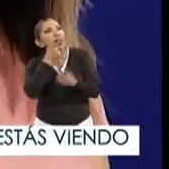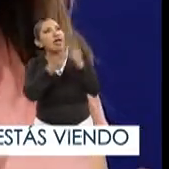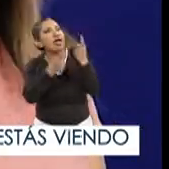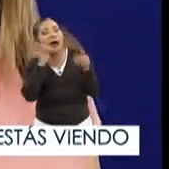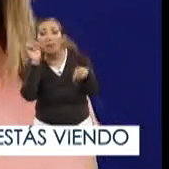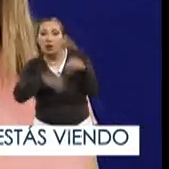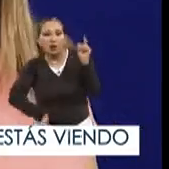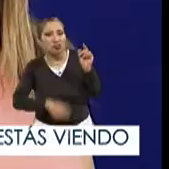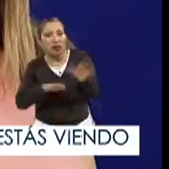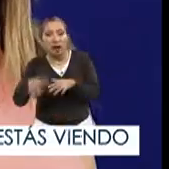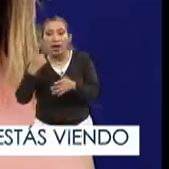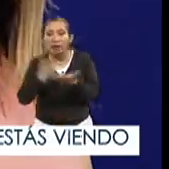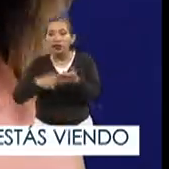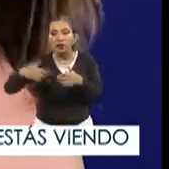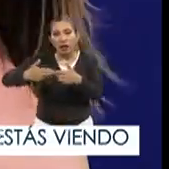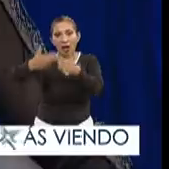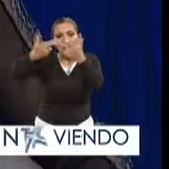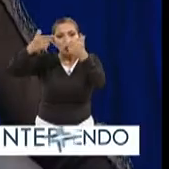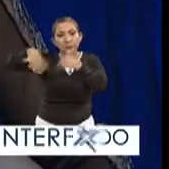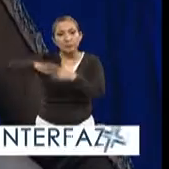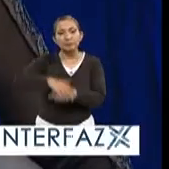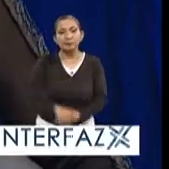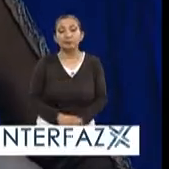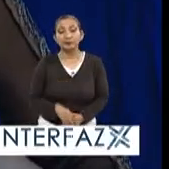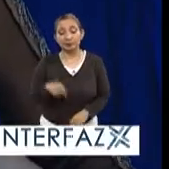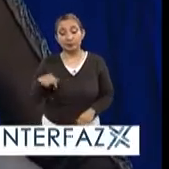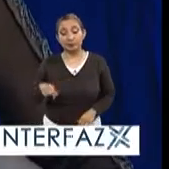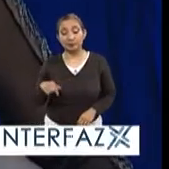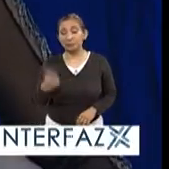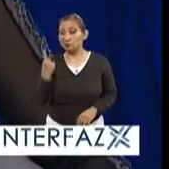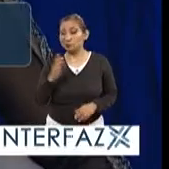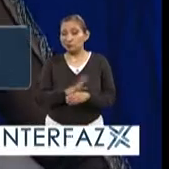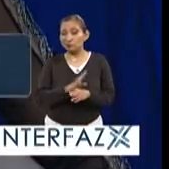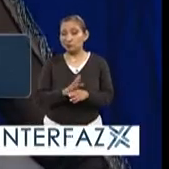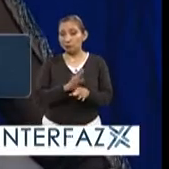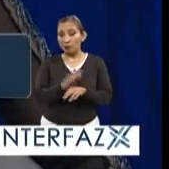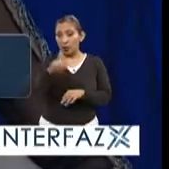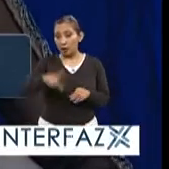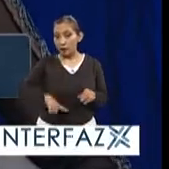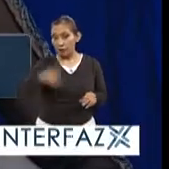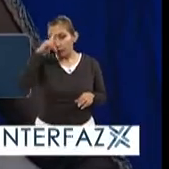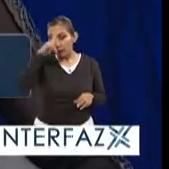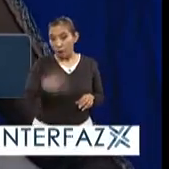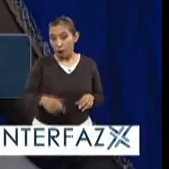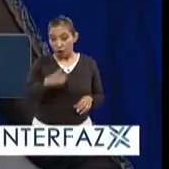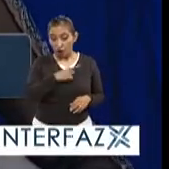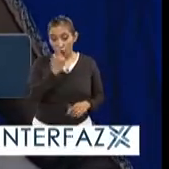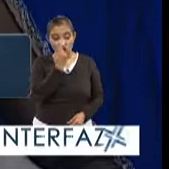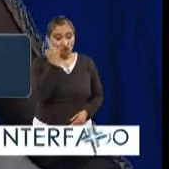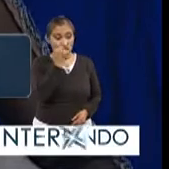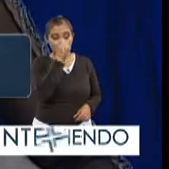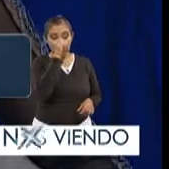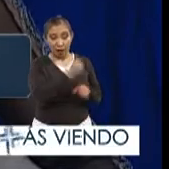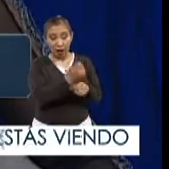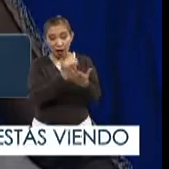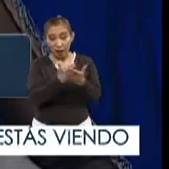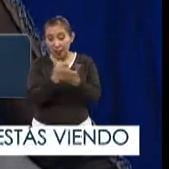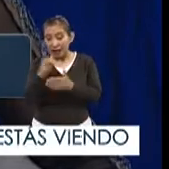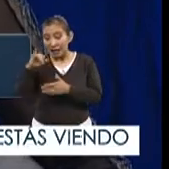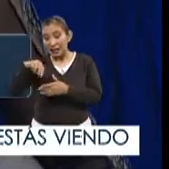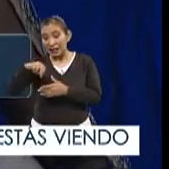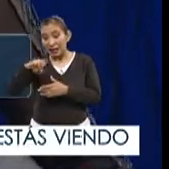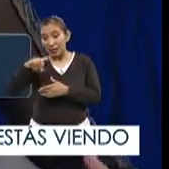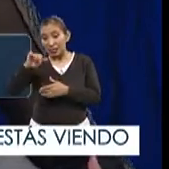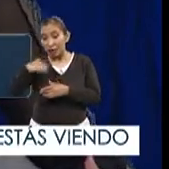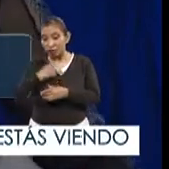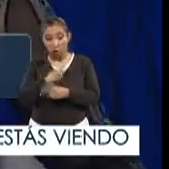raíz dentro del emprendimiento? Fíjate que aquí la ventaja es que el gobierno de la República no está solo. La Secretaría de Economía y el Instituto